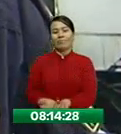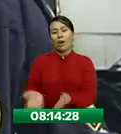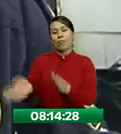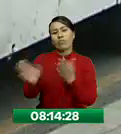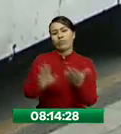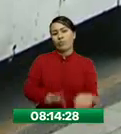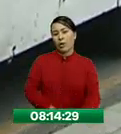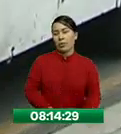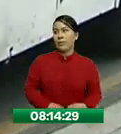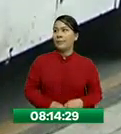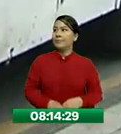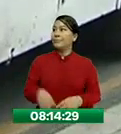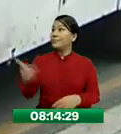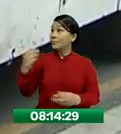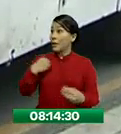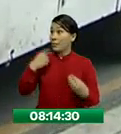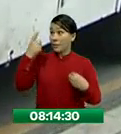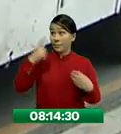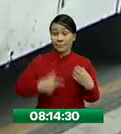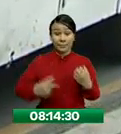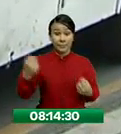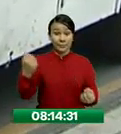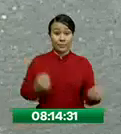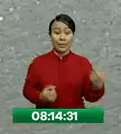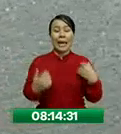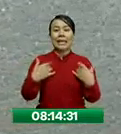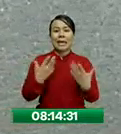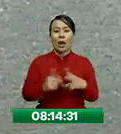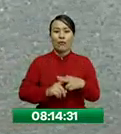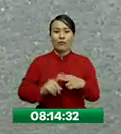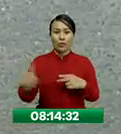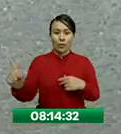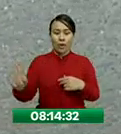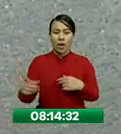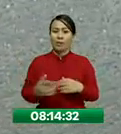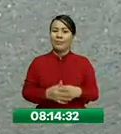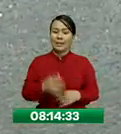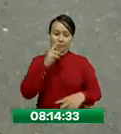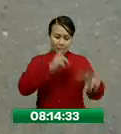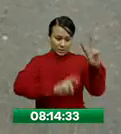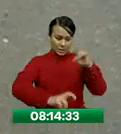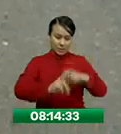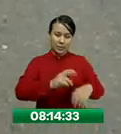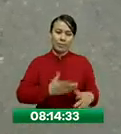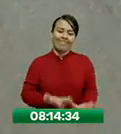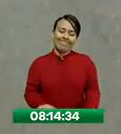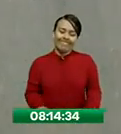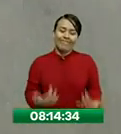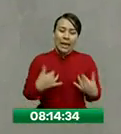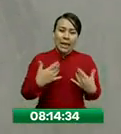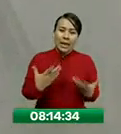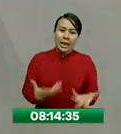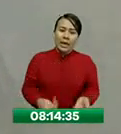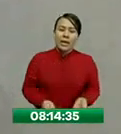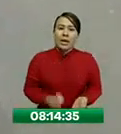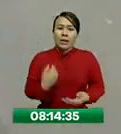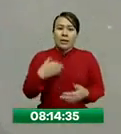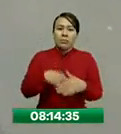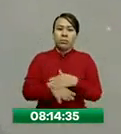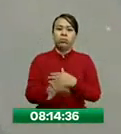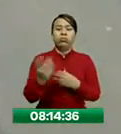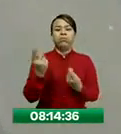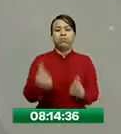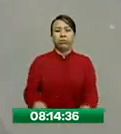fatales. El conductor del bus habría pretendido evadir el proceso respectivo. Intentó abandonar el sitio, pero